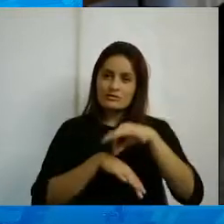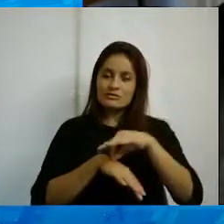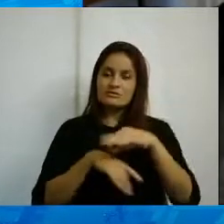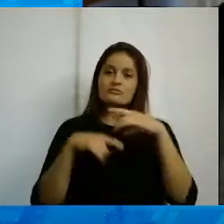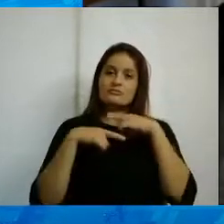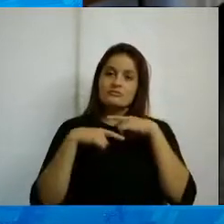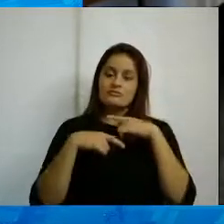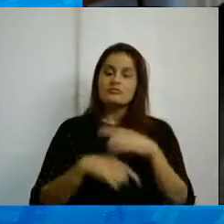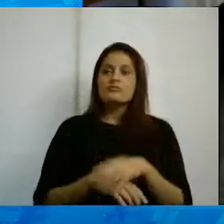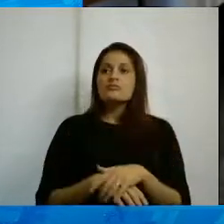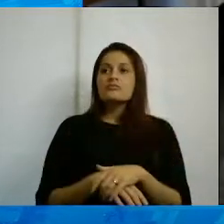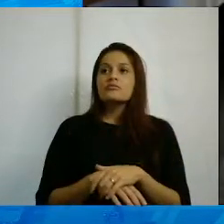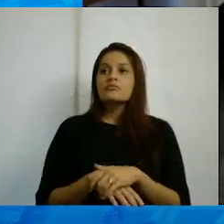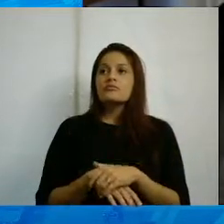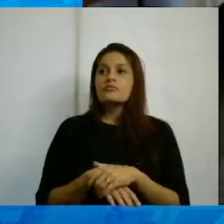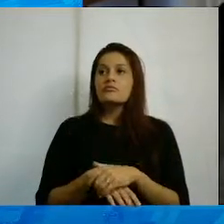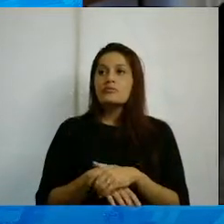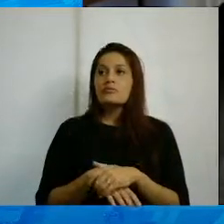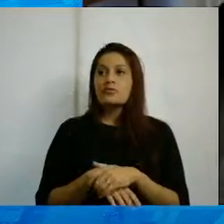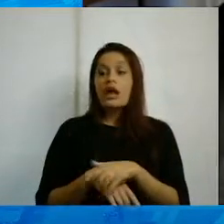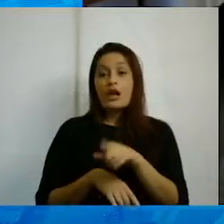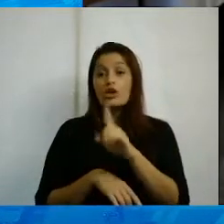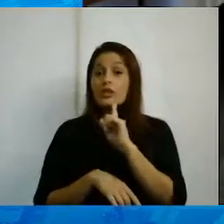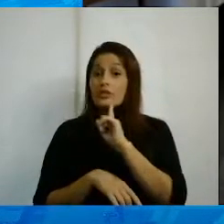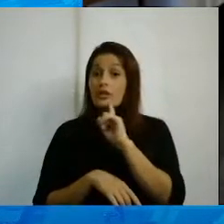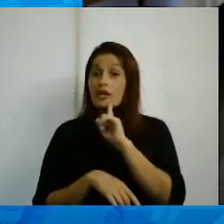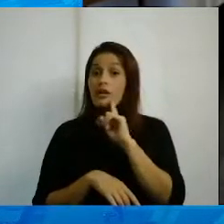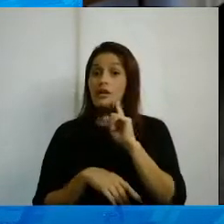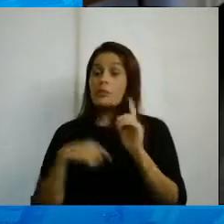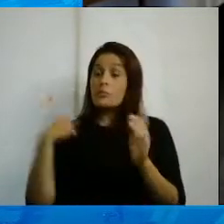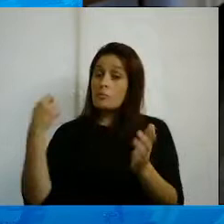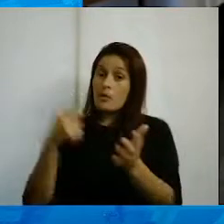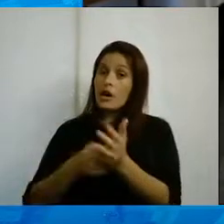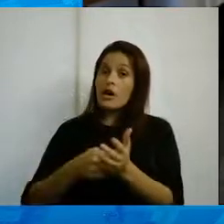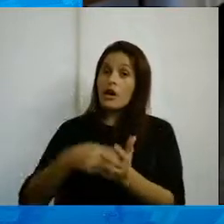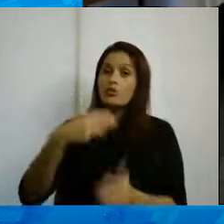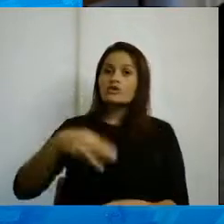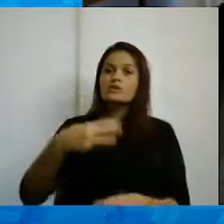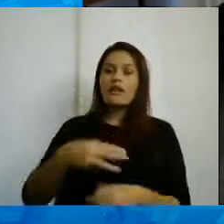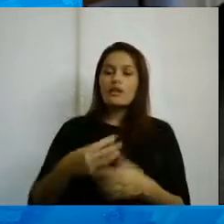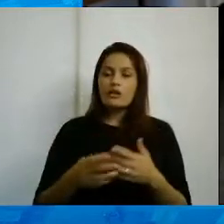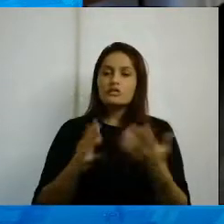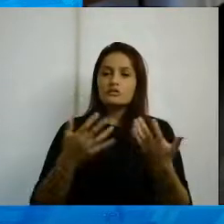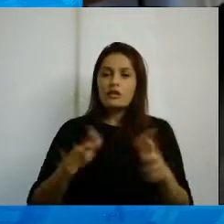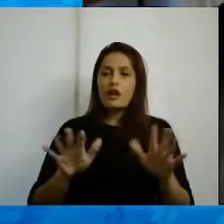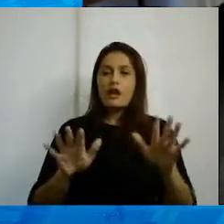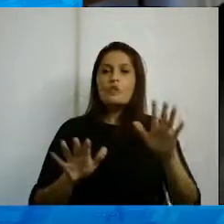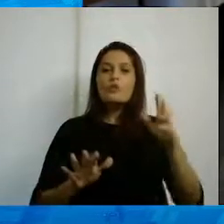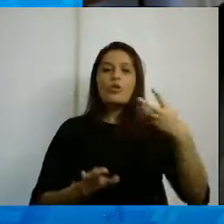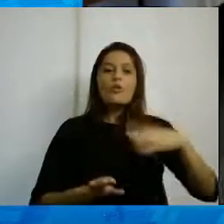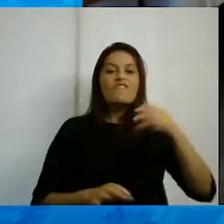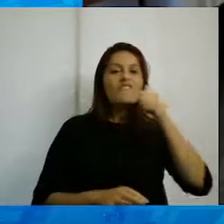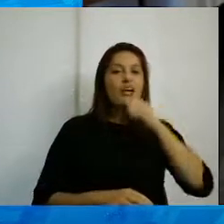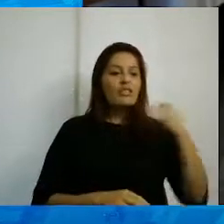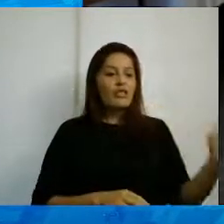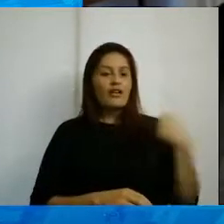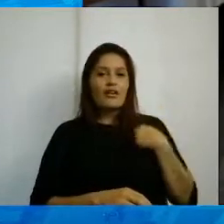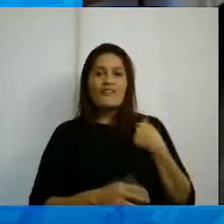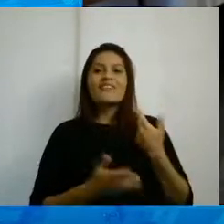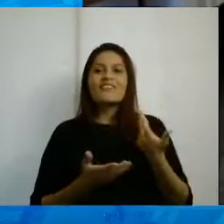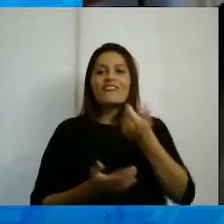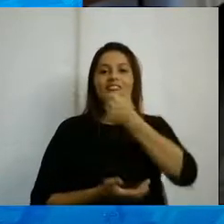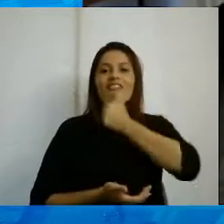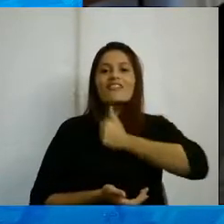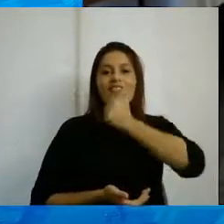médica, a pesar de que ellos lo perciben en su remuneración. Es la municipalidad la que queda con ese déficit